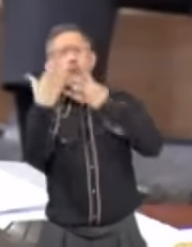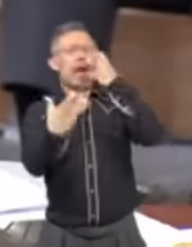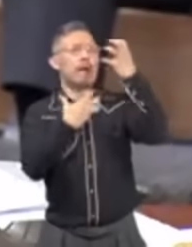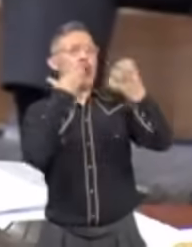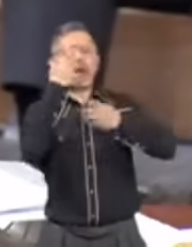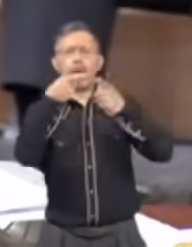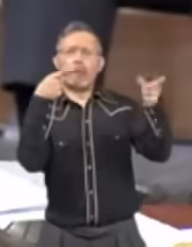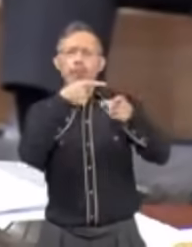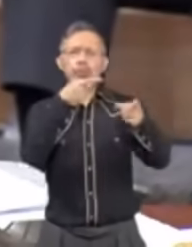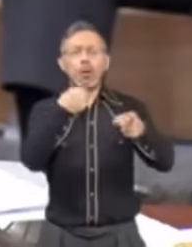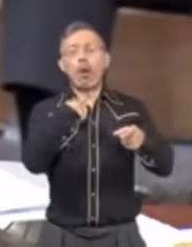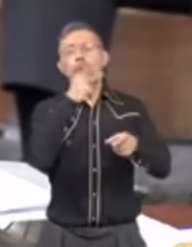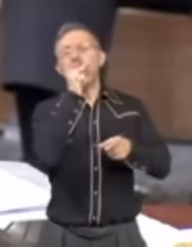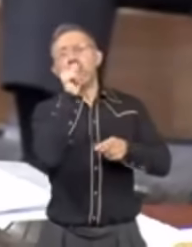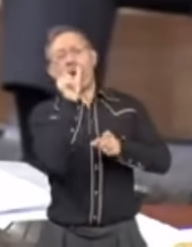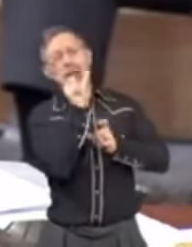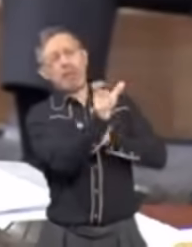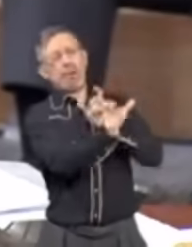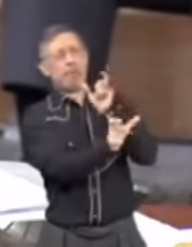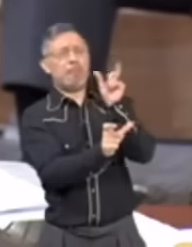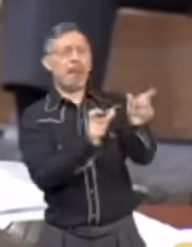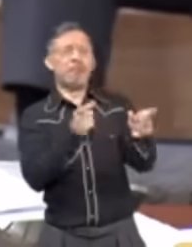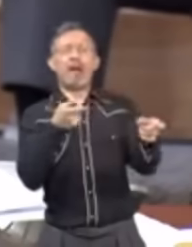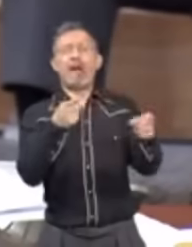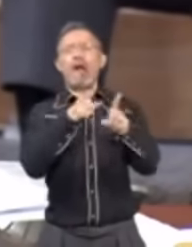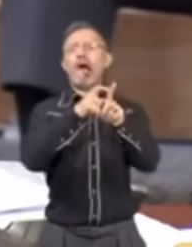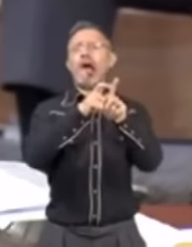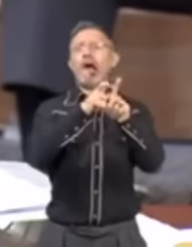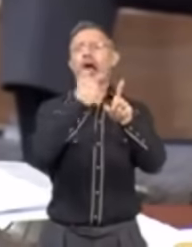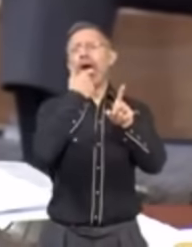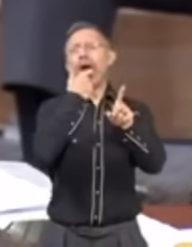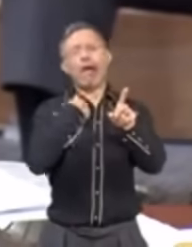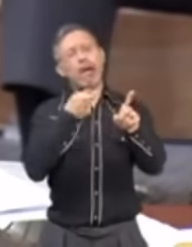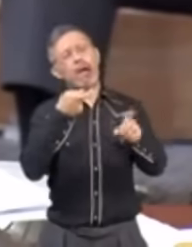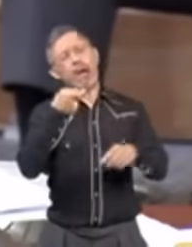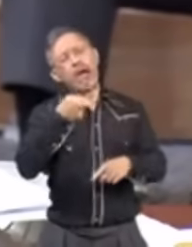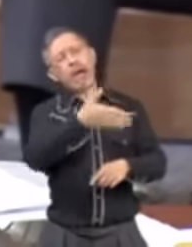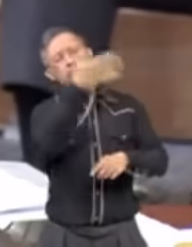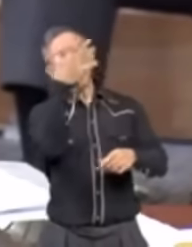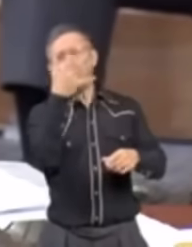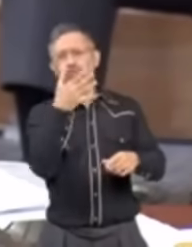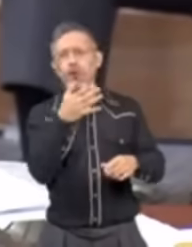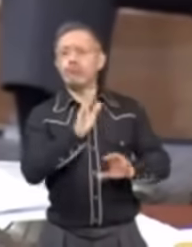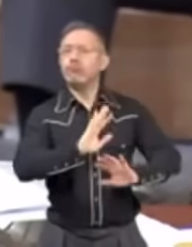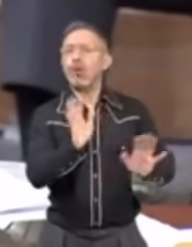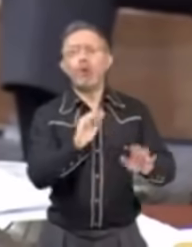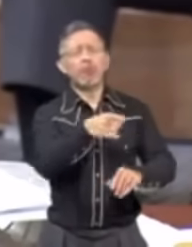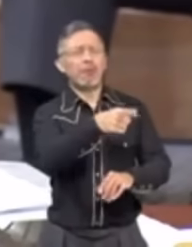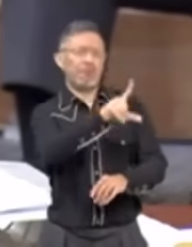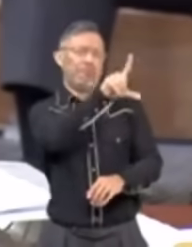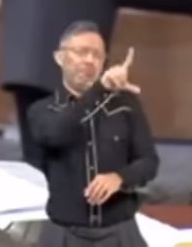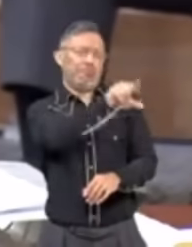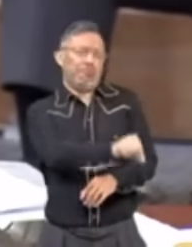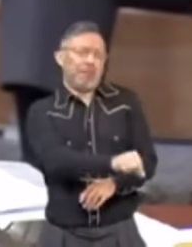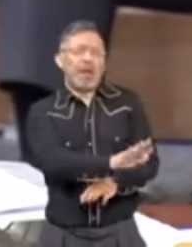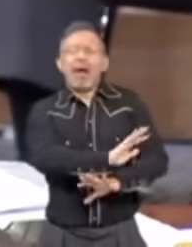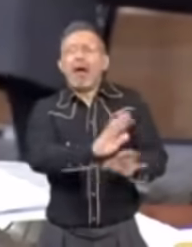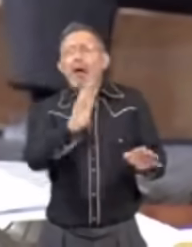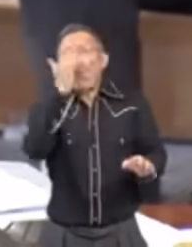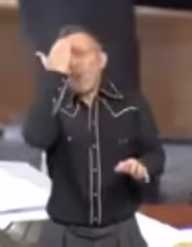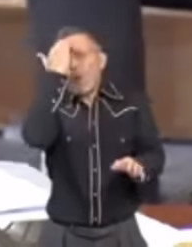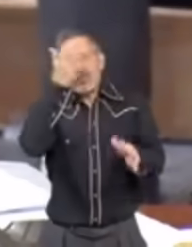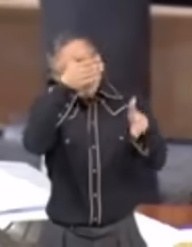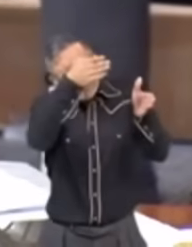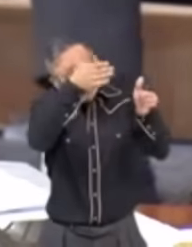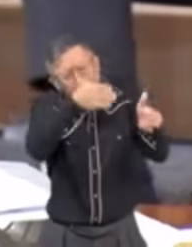apodos. Ese es un recurso muy barato, pero muy usado por su persona. Ya se sabe uno todos los epítetos que